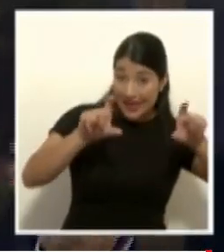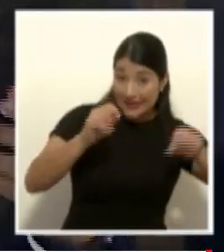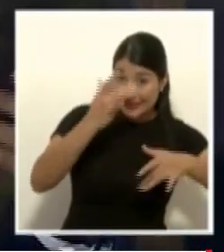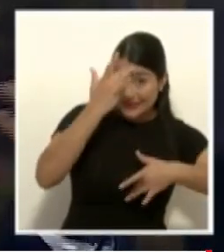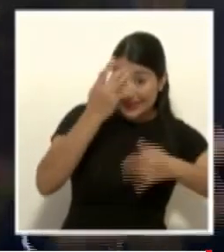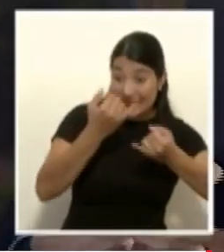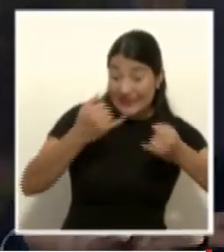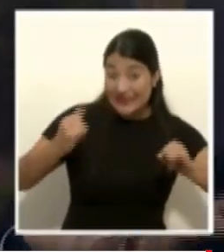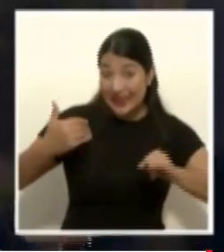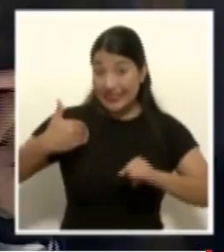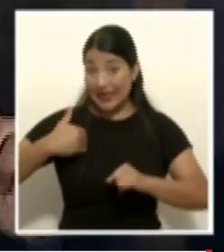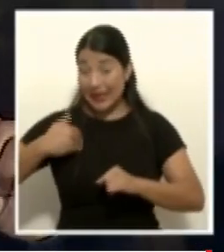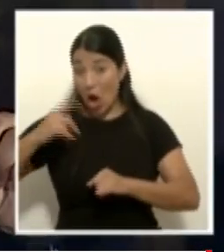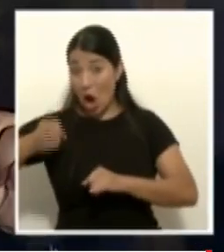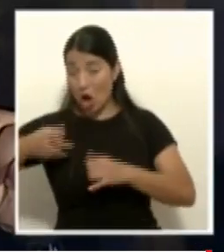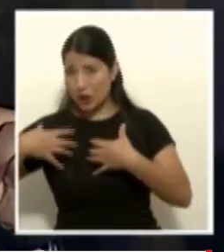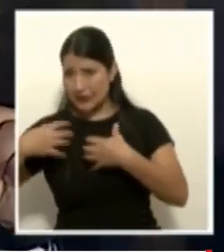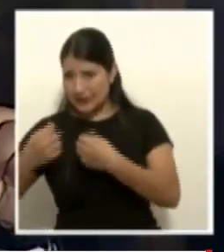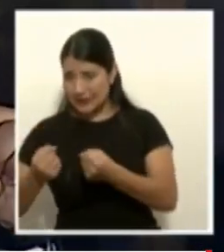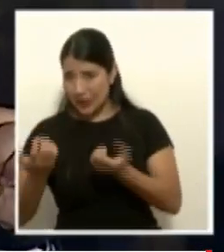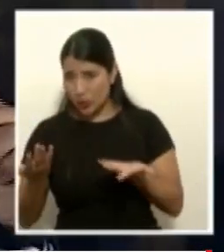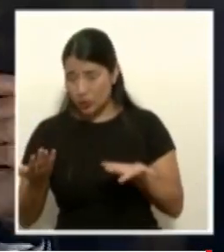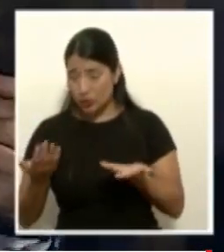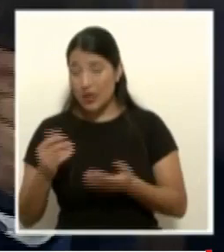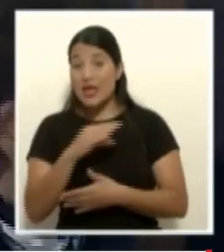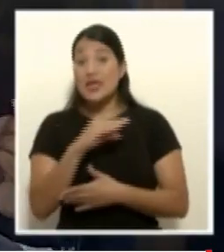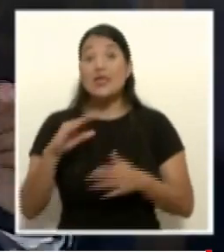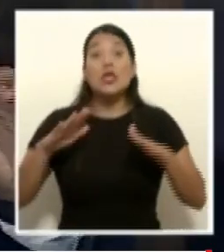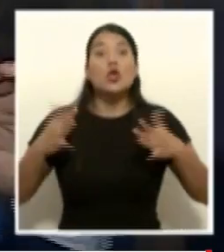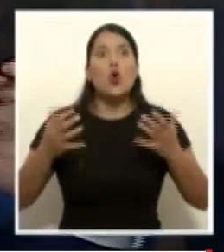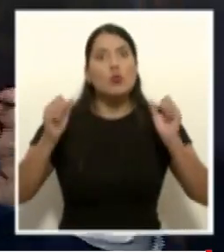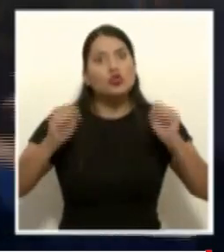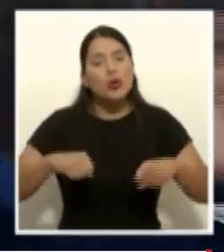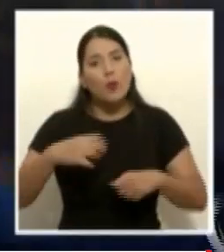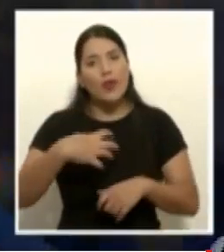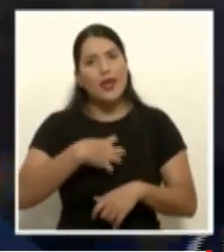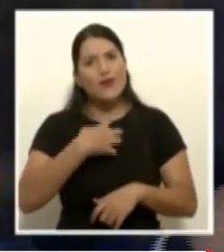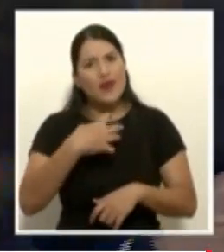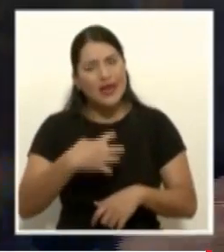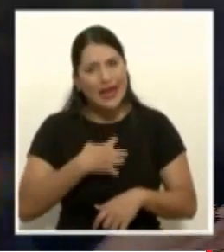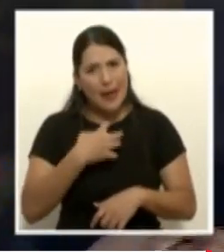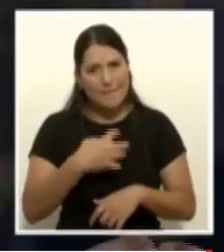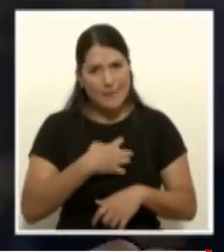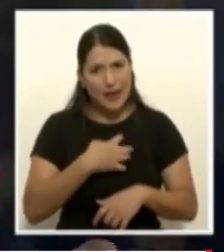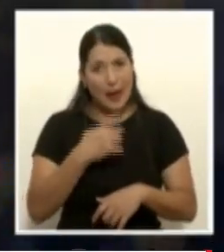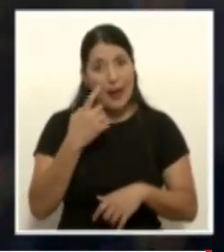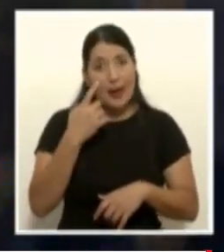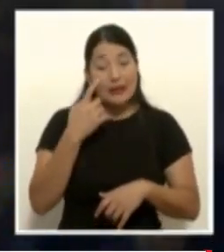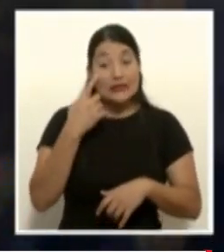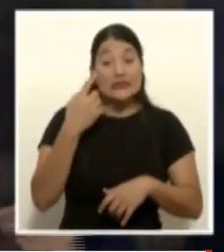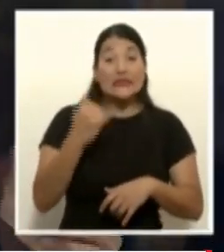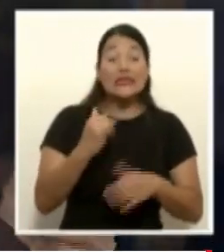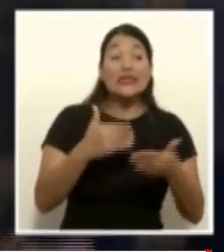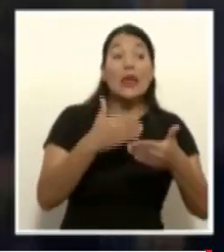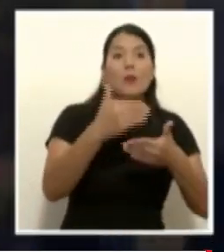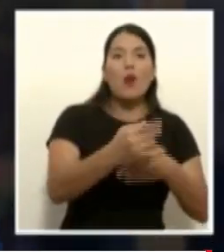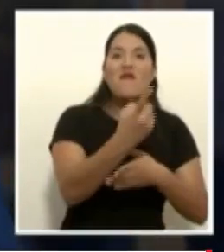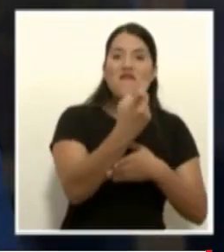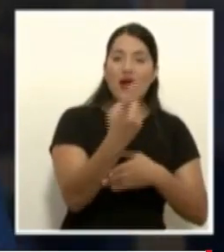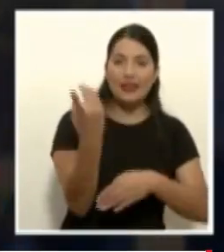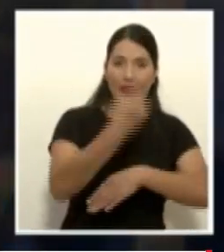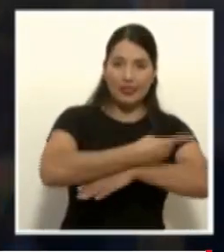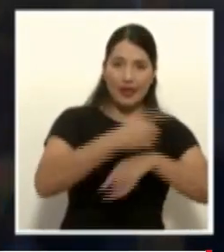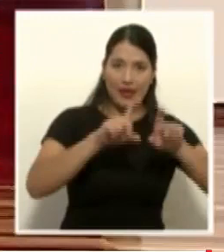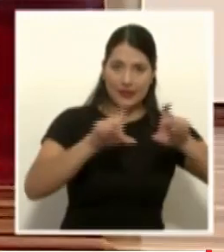de la orden, y dónde se puede reclamar también para que en efecto se emita por el total de días que la persona no laboró cumpliendo la